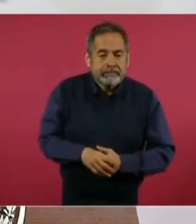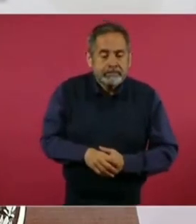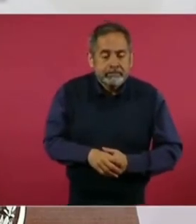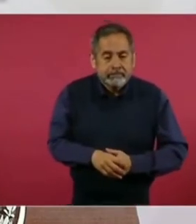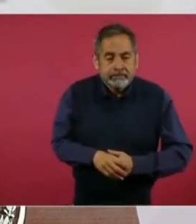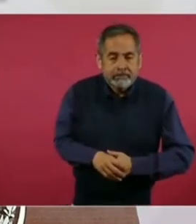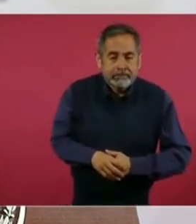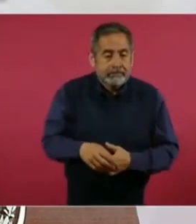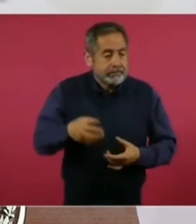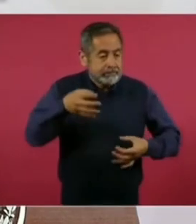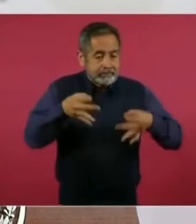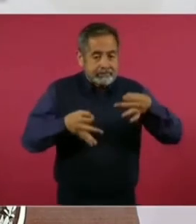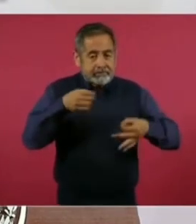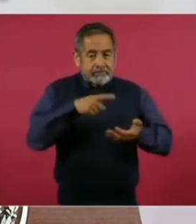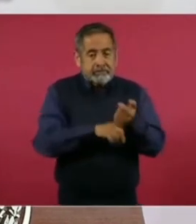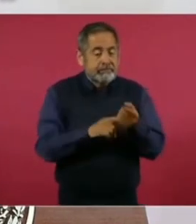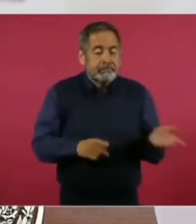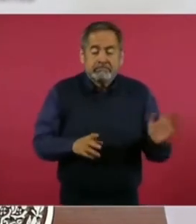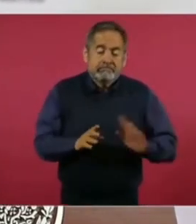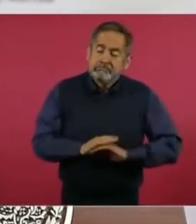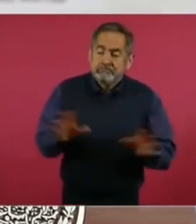el tribunal